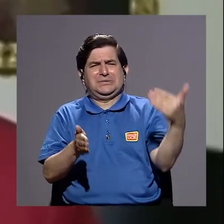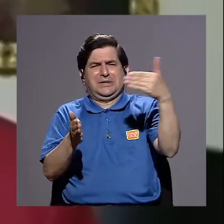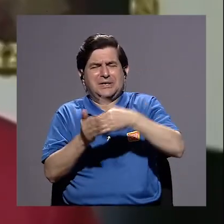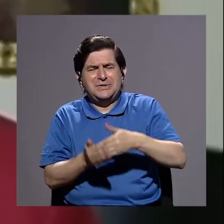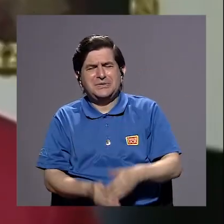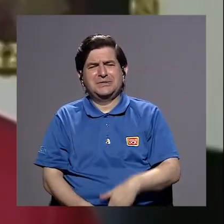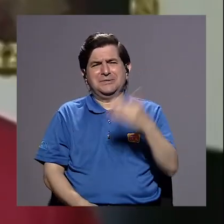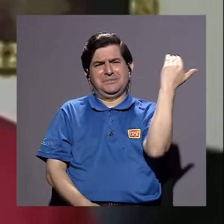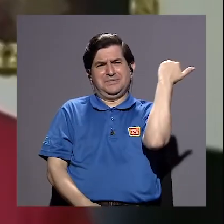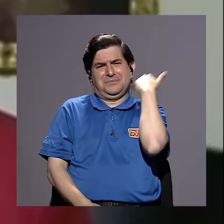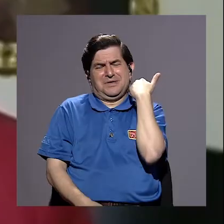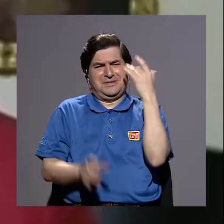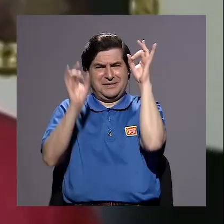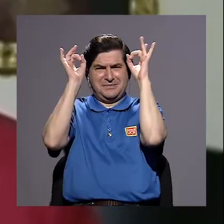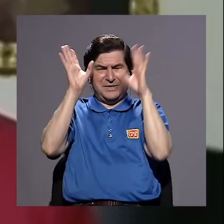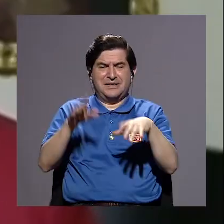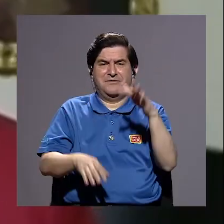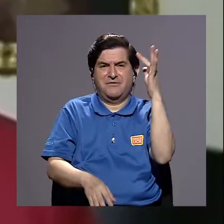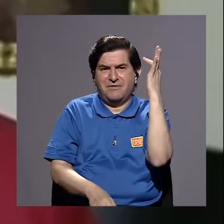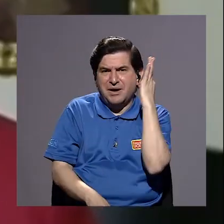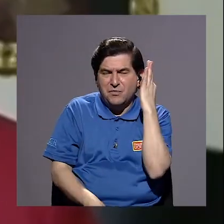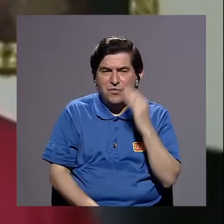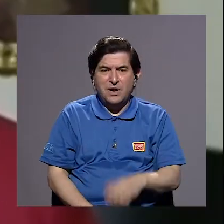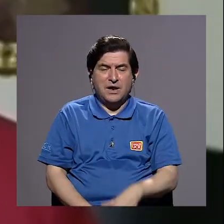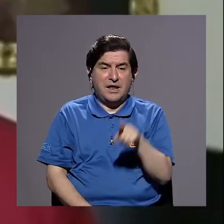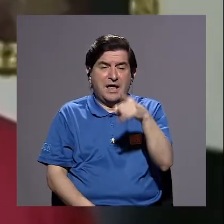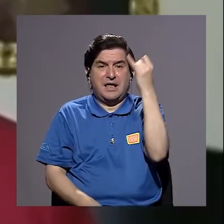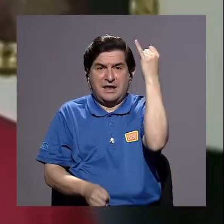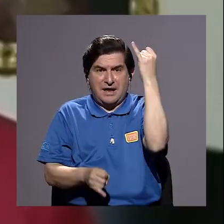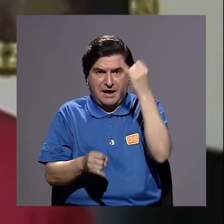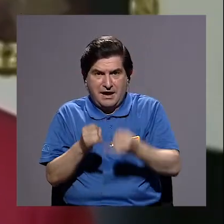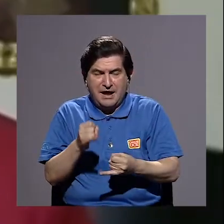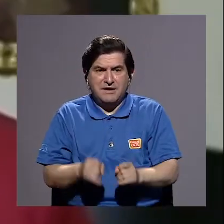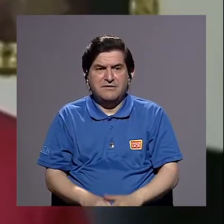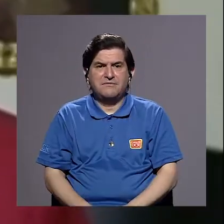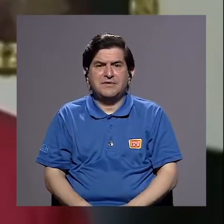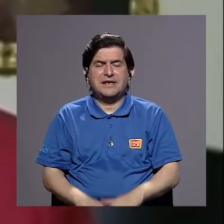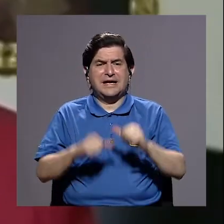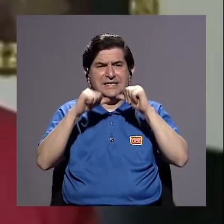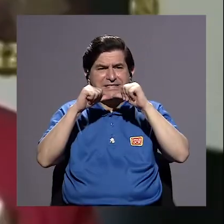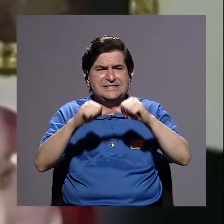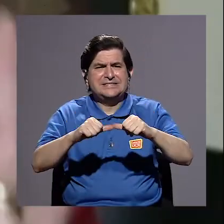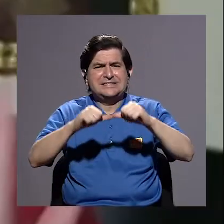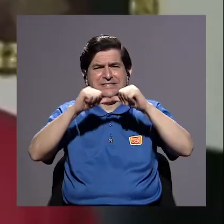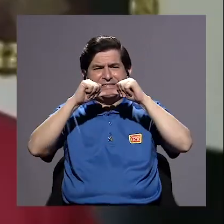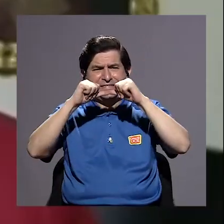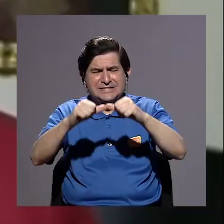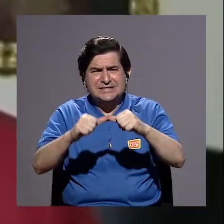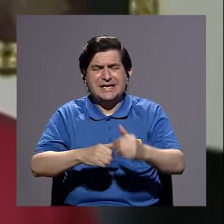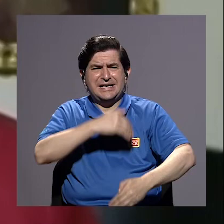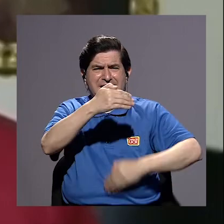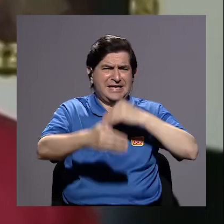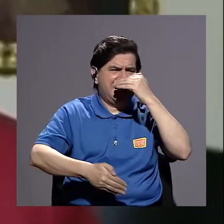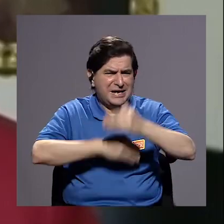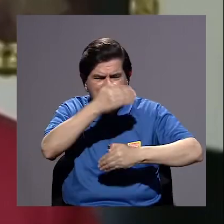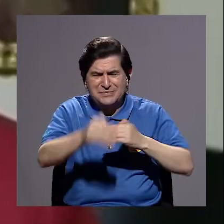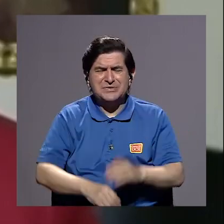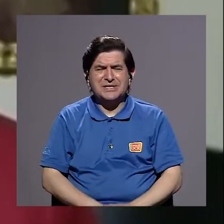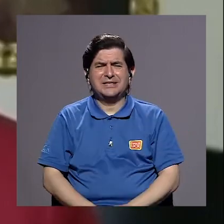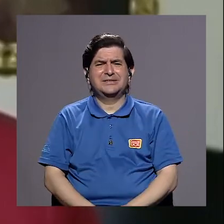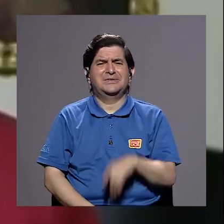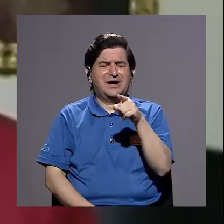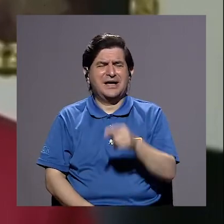revictimización espantosa que sufrió la mujer, terminó quitándola porque seguía el proceso,